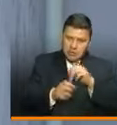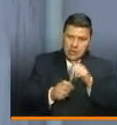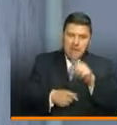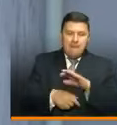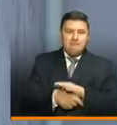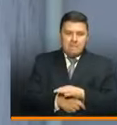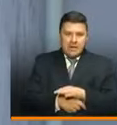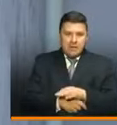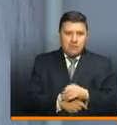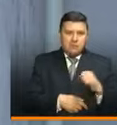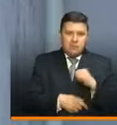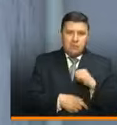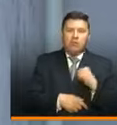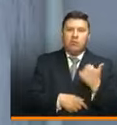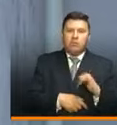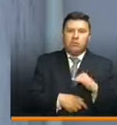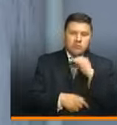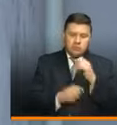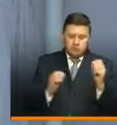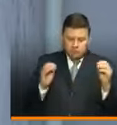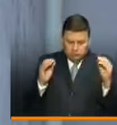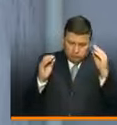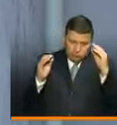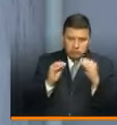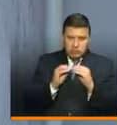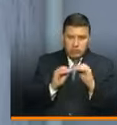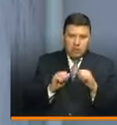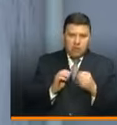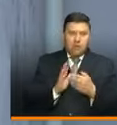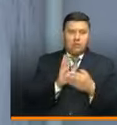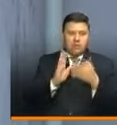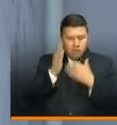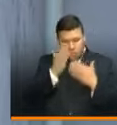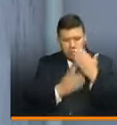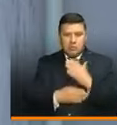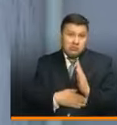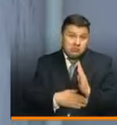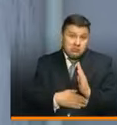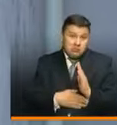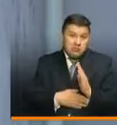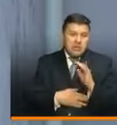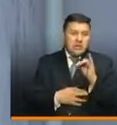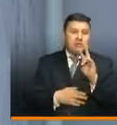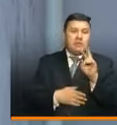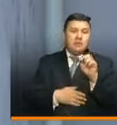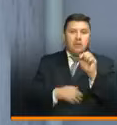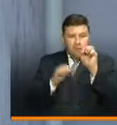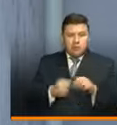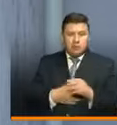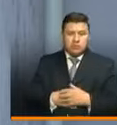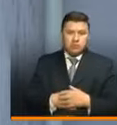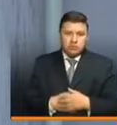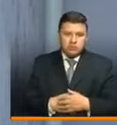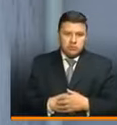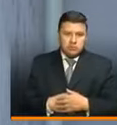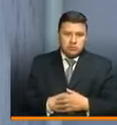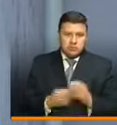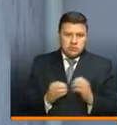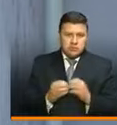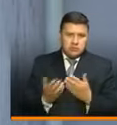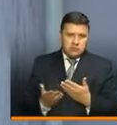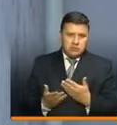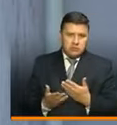médico. Tenemos una que está bastante cerca y que vamos a poner a prueba con INVIMA y demás. Entonces, sin más,